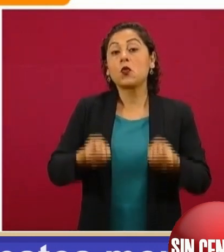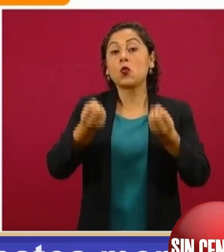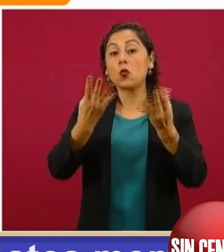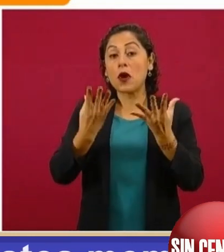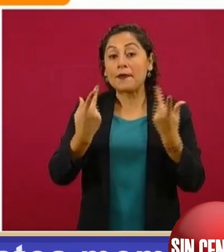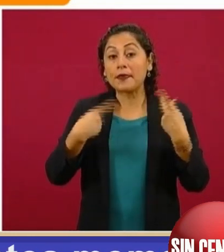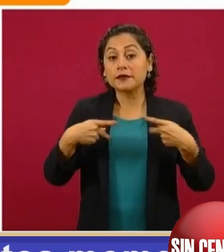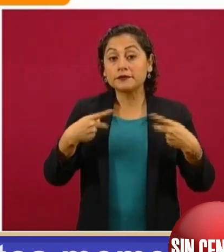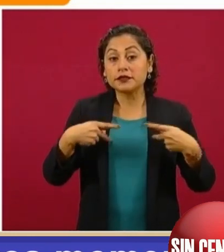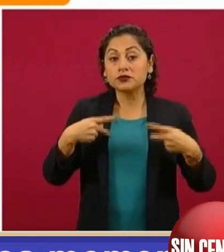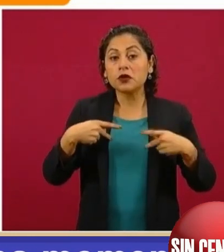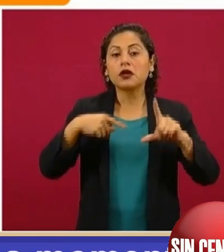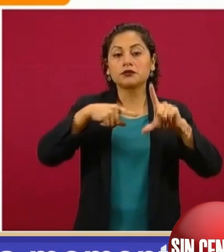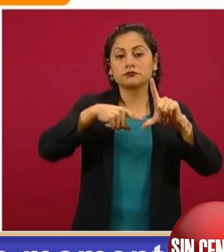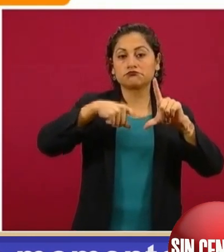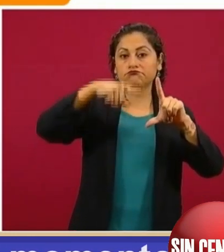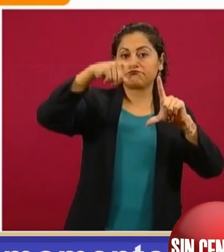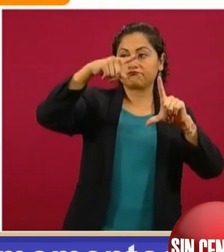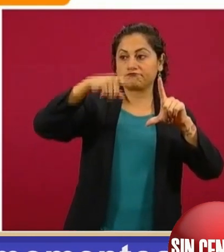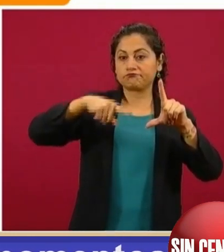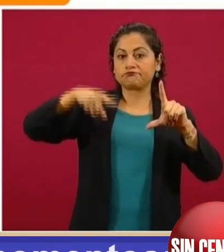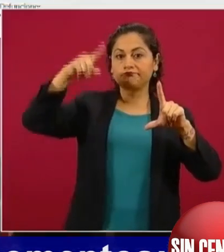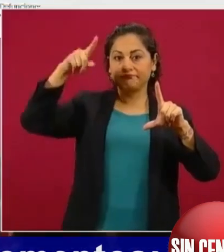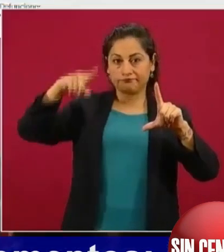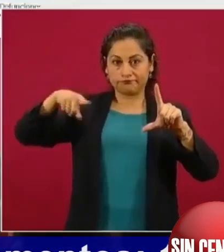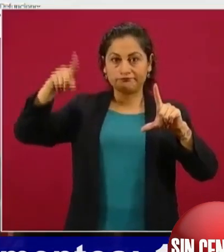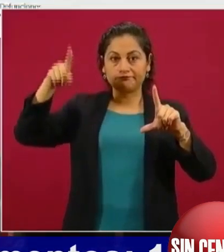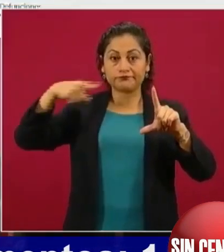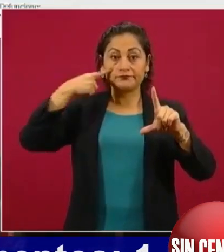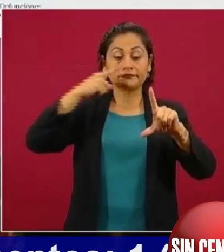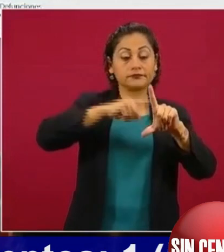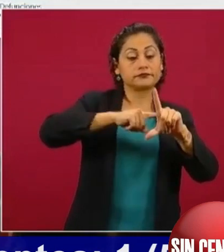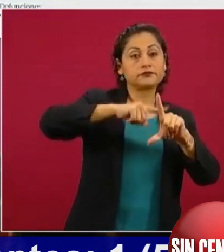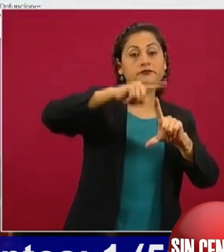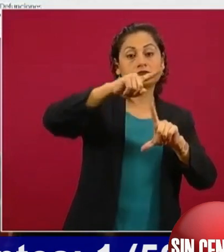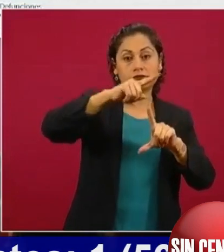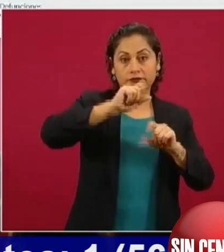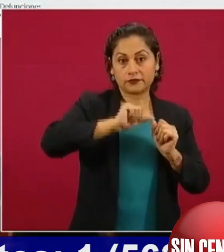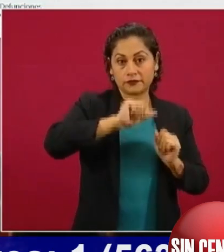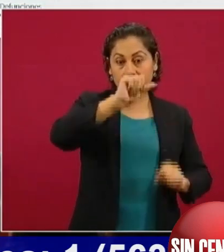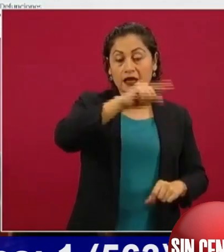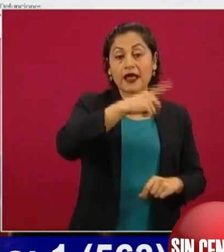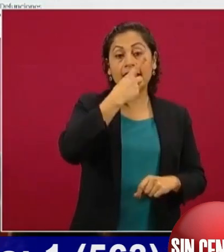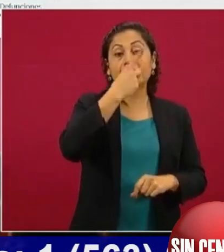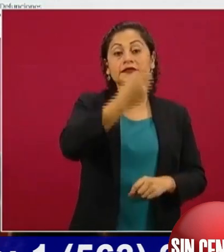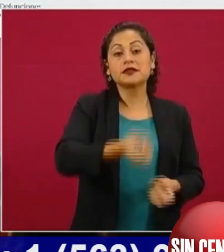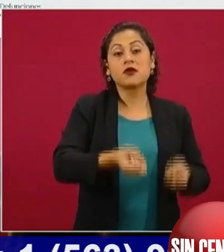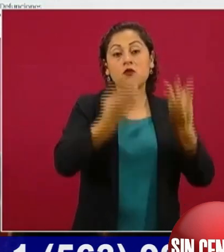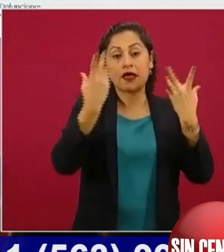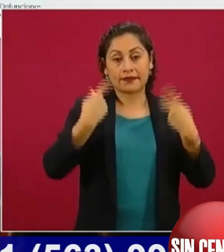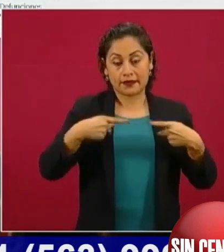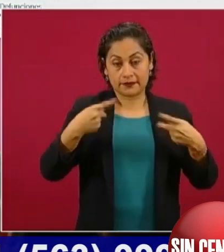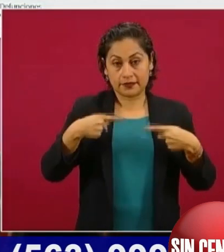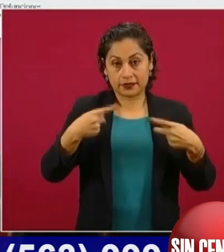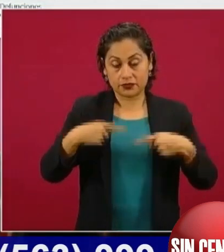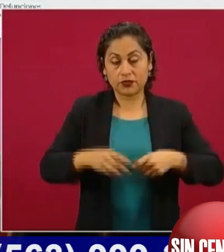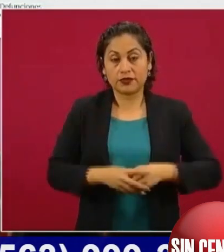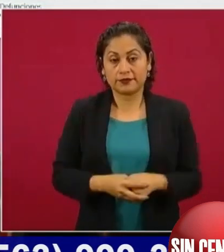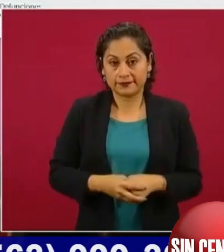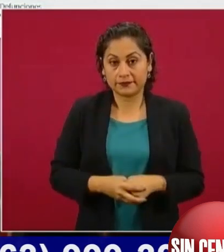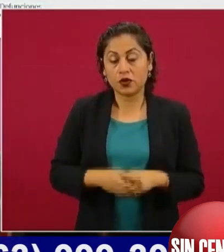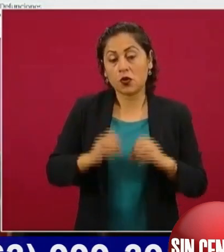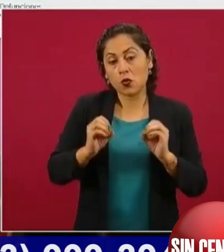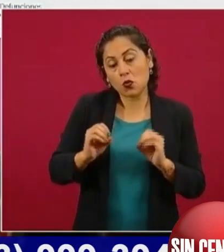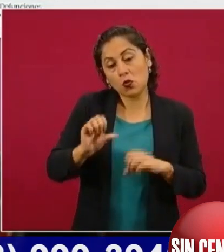altura de estas columnas y está en esta escala que se puede ver aquí y dice casos. En otras curvas pondremos otros indicadores como la